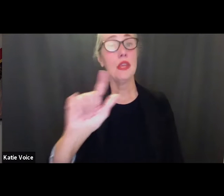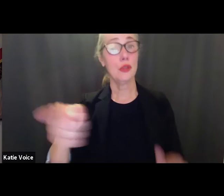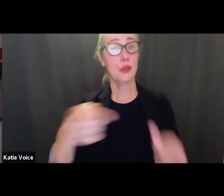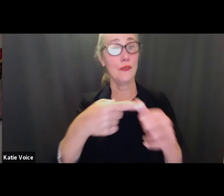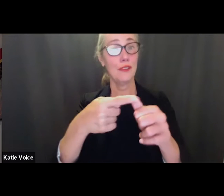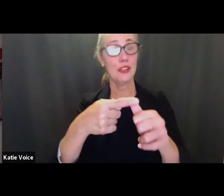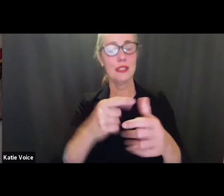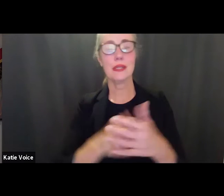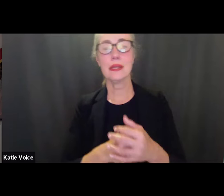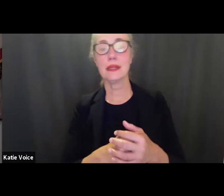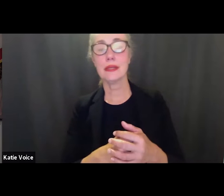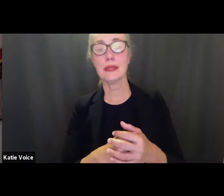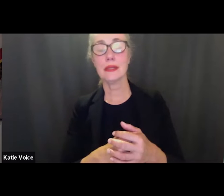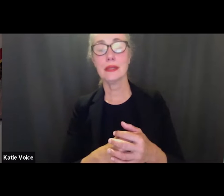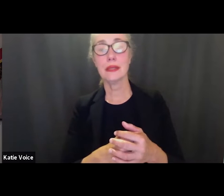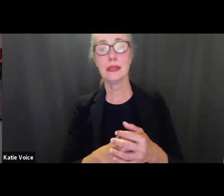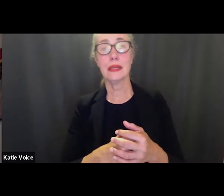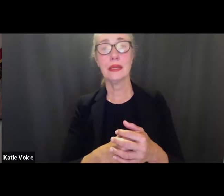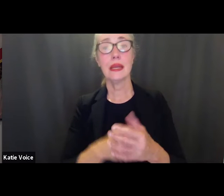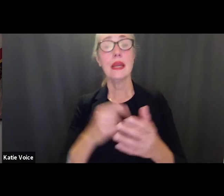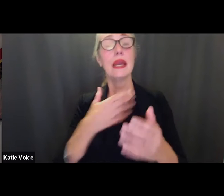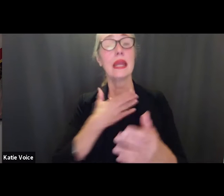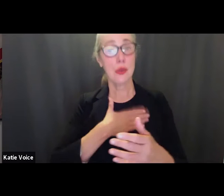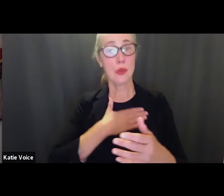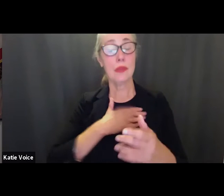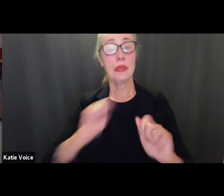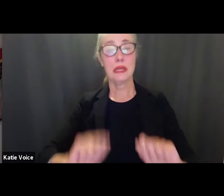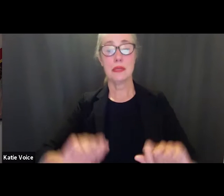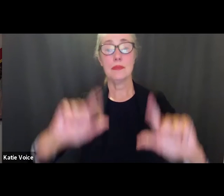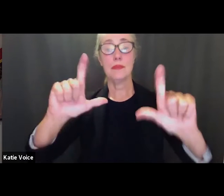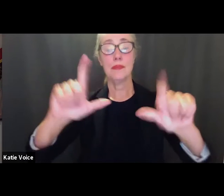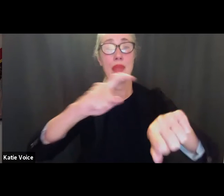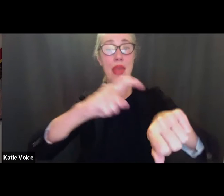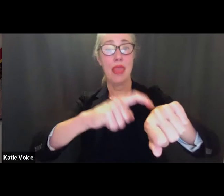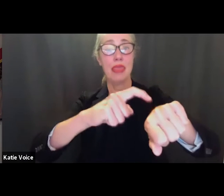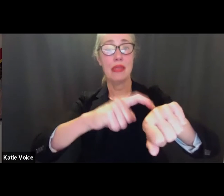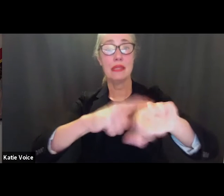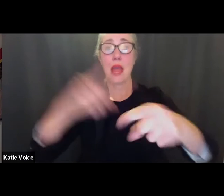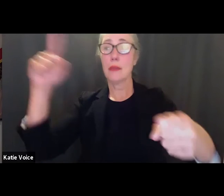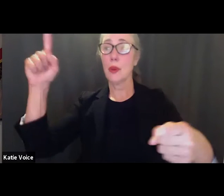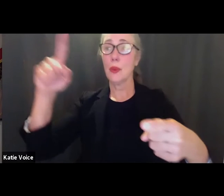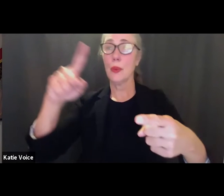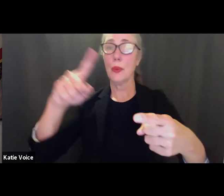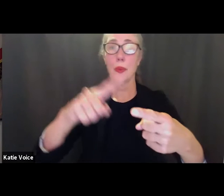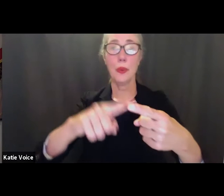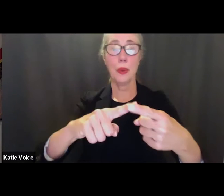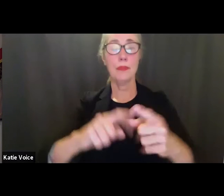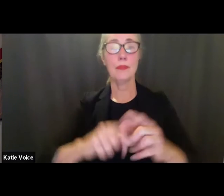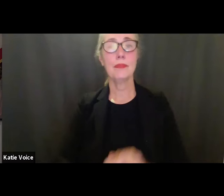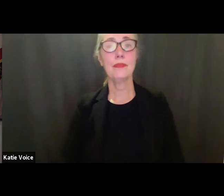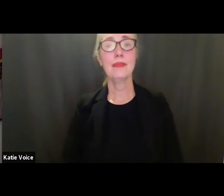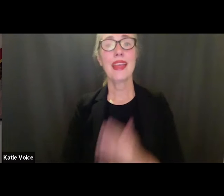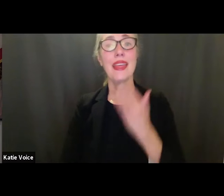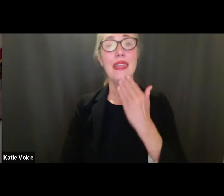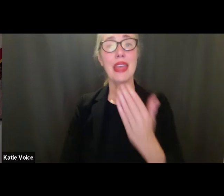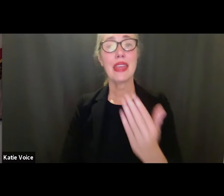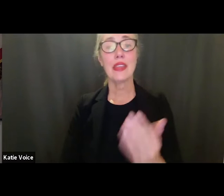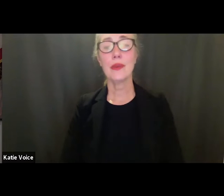Can we please get the timer on our screen? Si podemos poner el reloj en la pantalla, gracias.